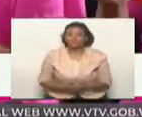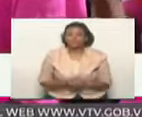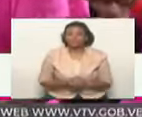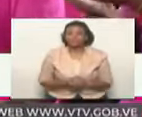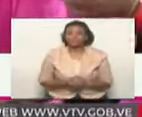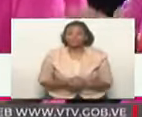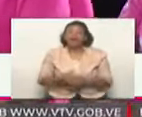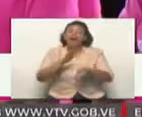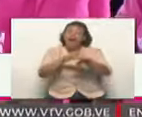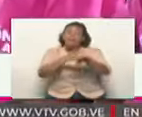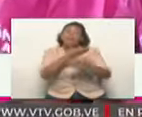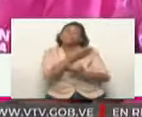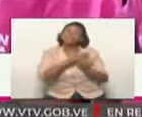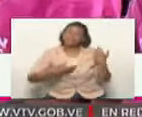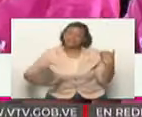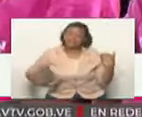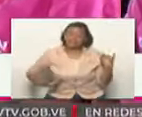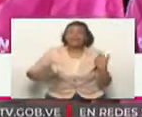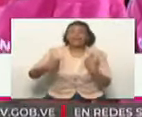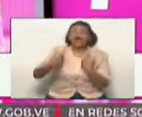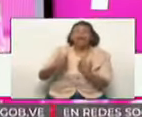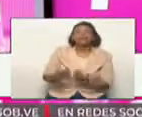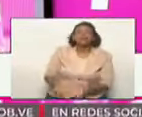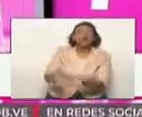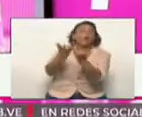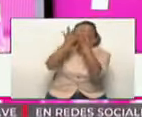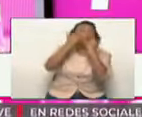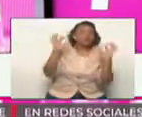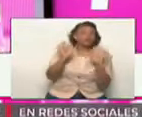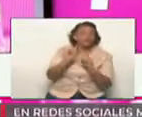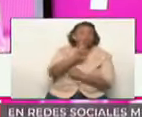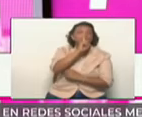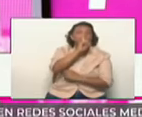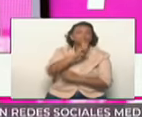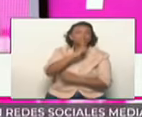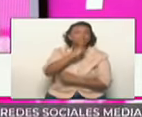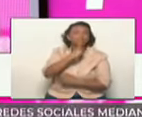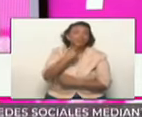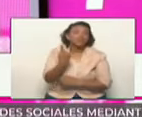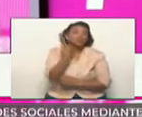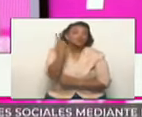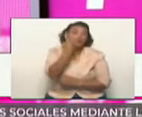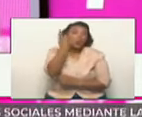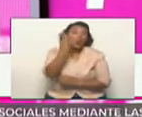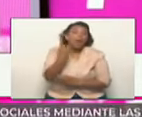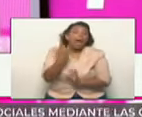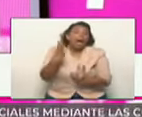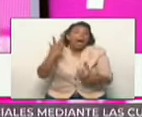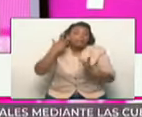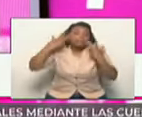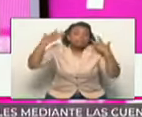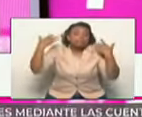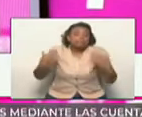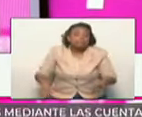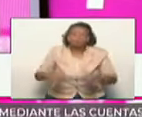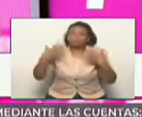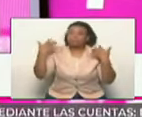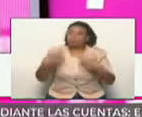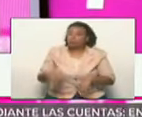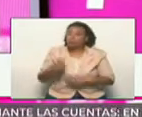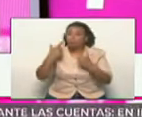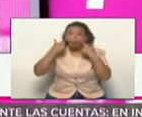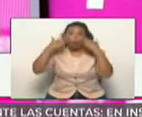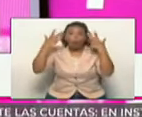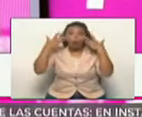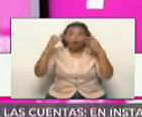A ver, presidente, lo que usted nos está contando es simplemente increíble. Es decir,